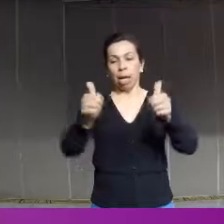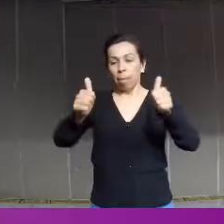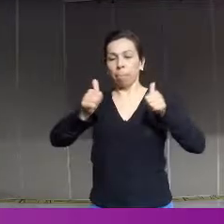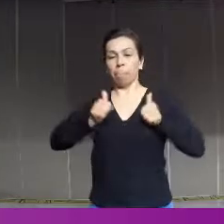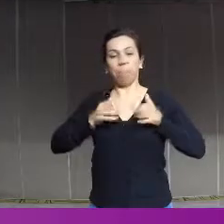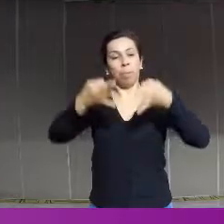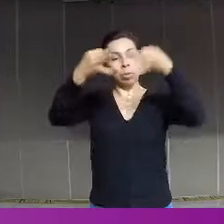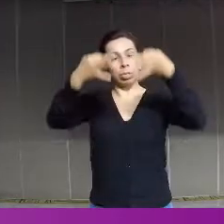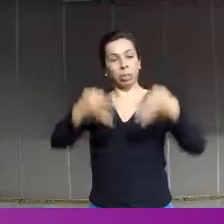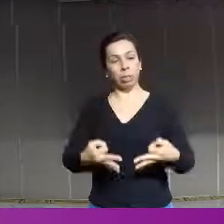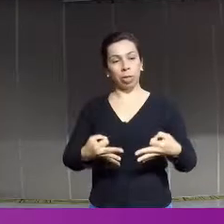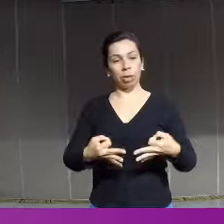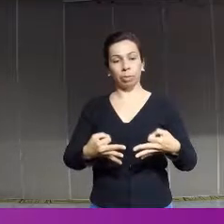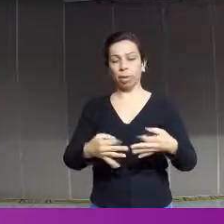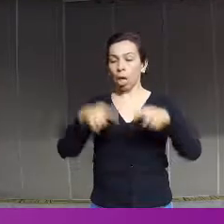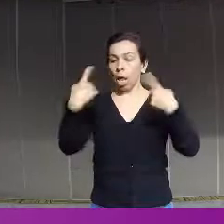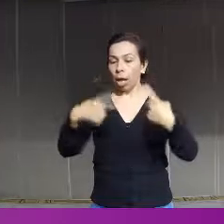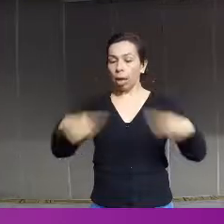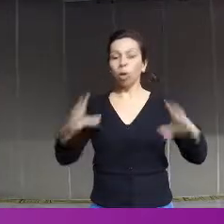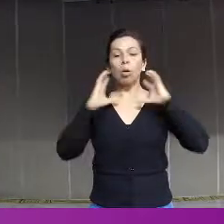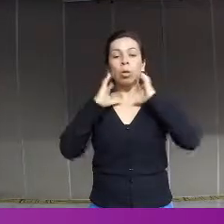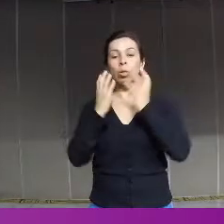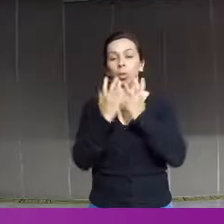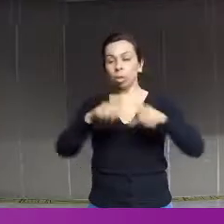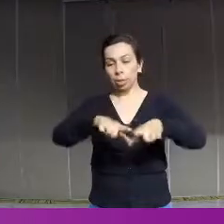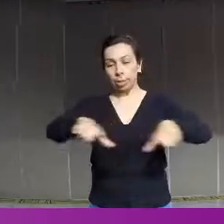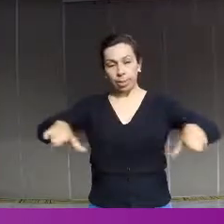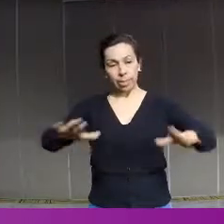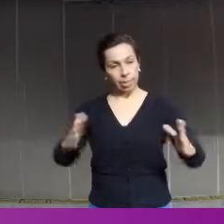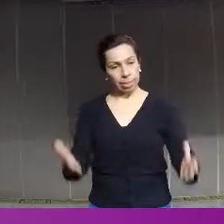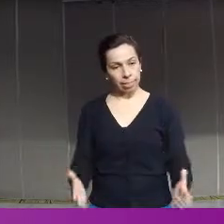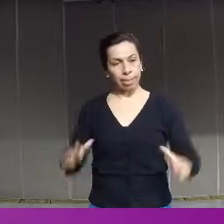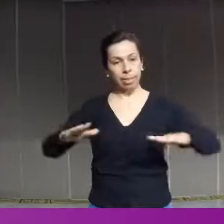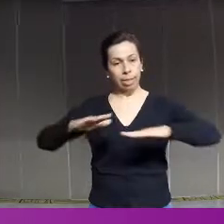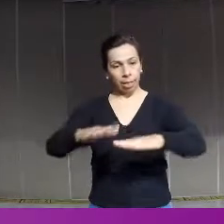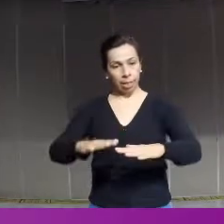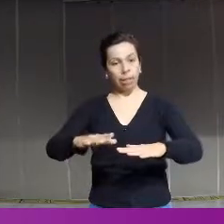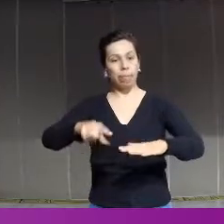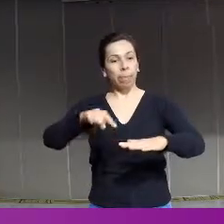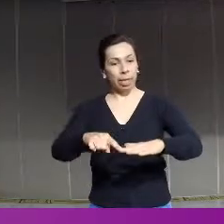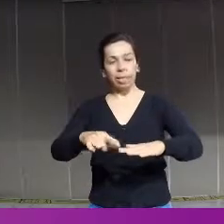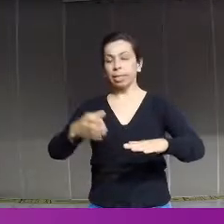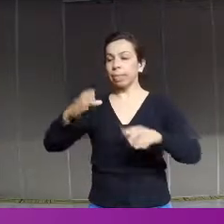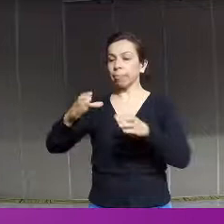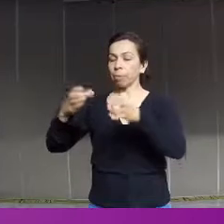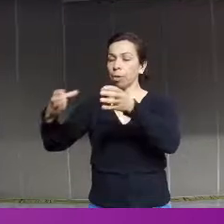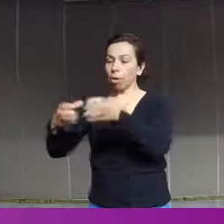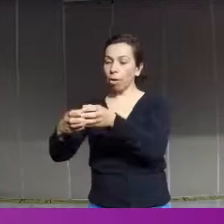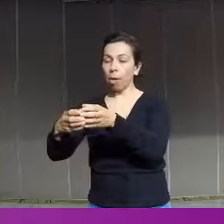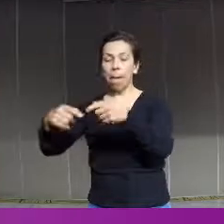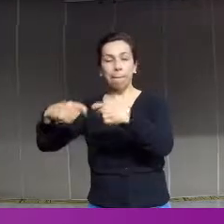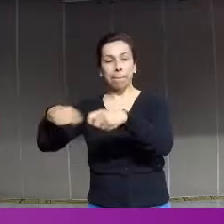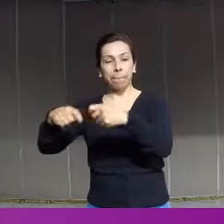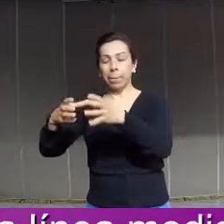el vaso escotado, la cuchara adaptada, un poco lo que veíamos ayer del vaso escotado. Lo digo rápido por las personas que no